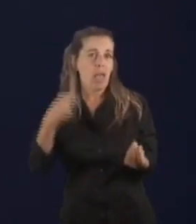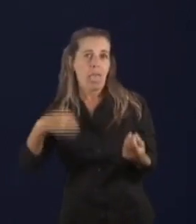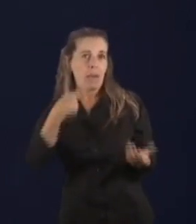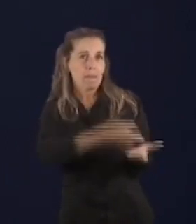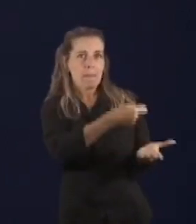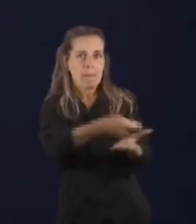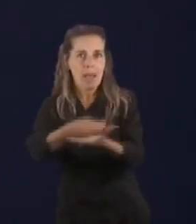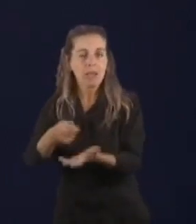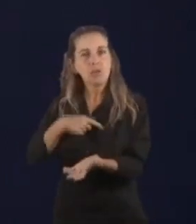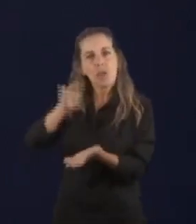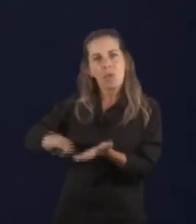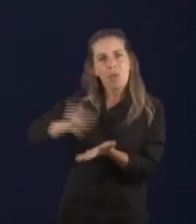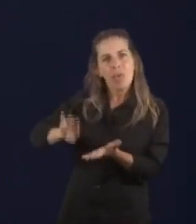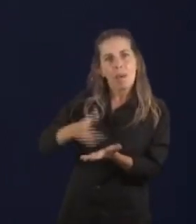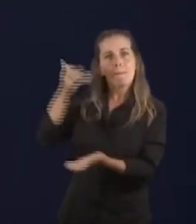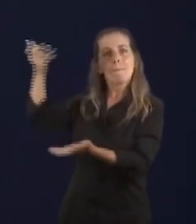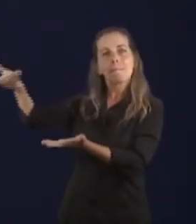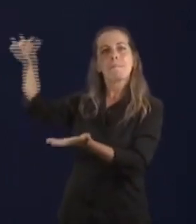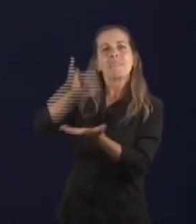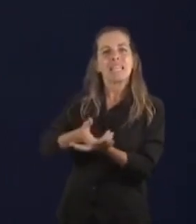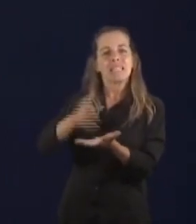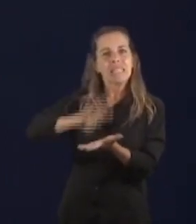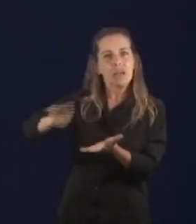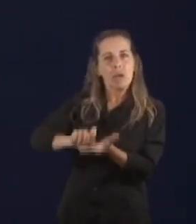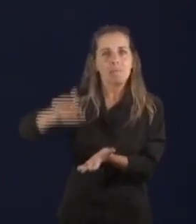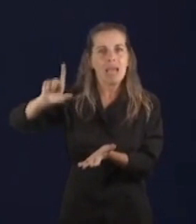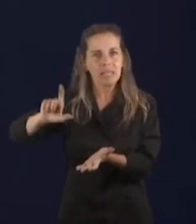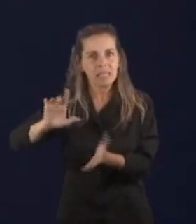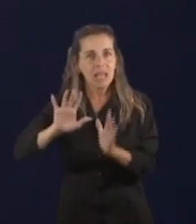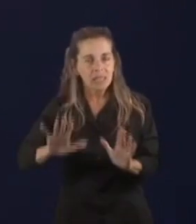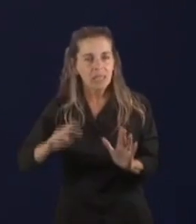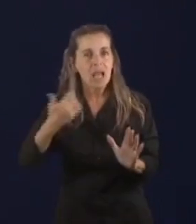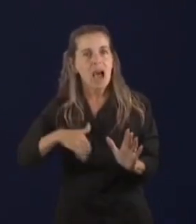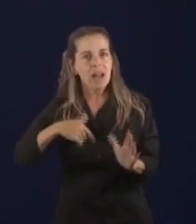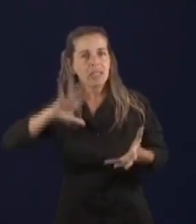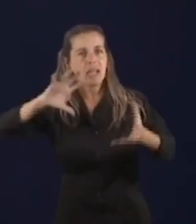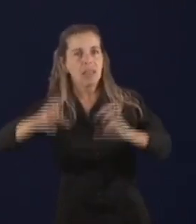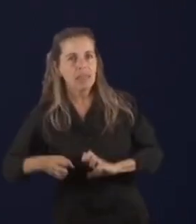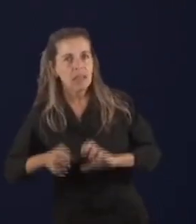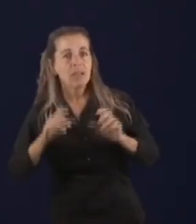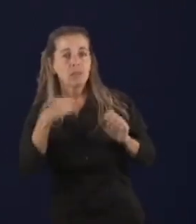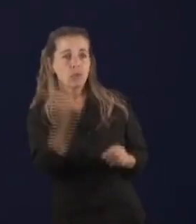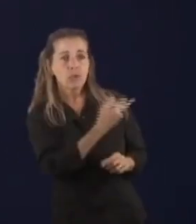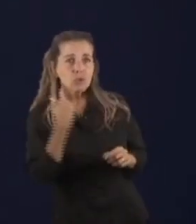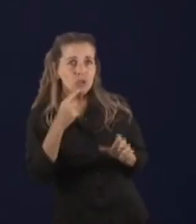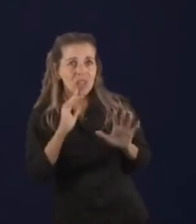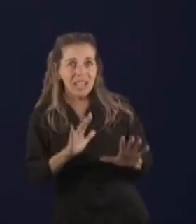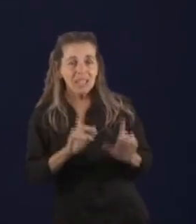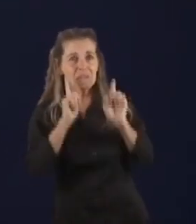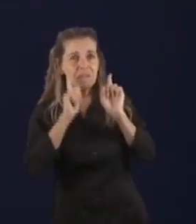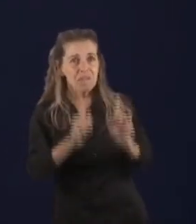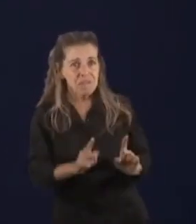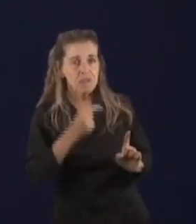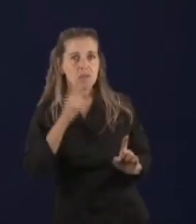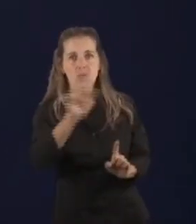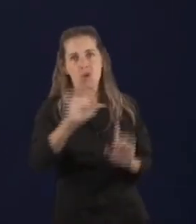cubrir y efectivamente en este daño que se le ha hecho la Argentina nosotros no vamos a participar no